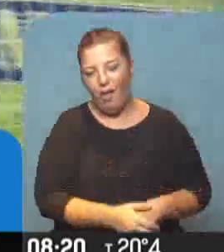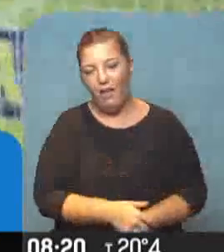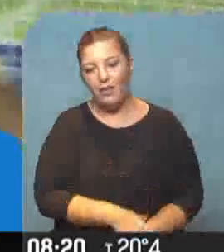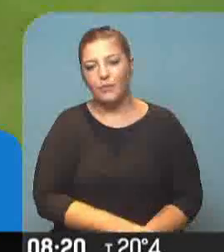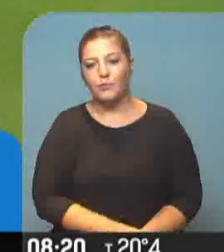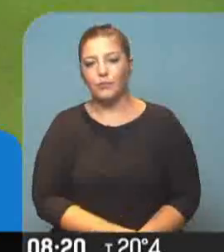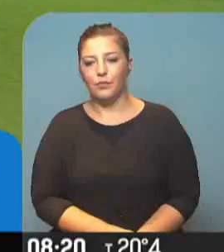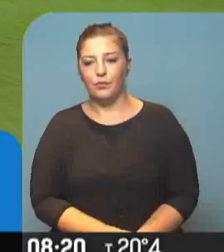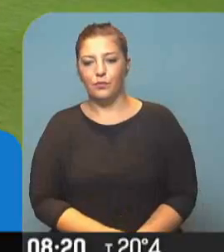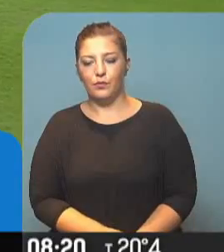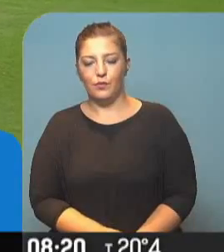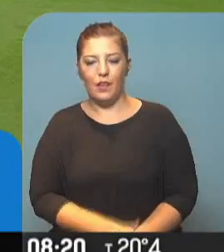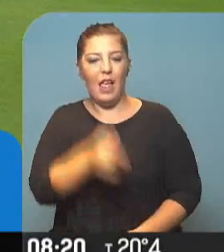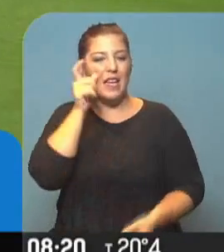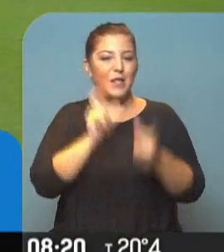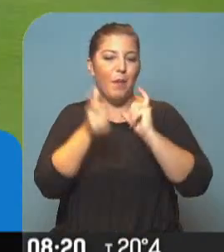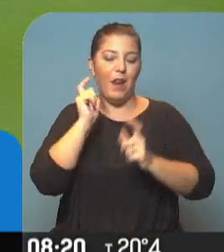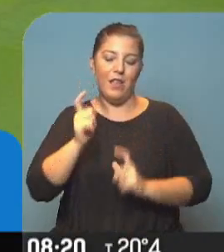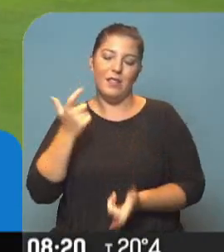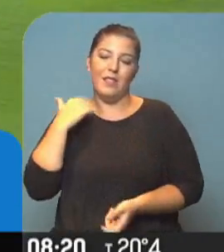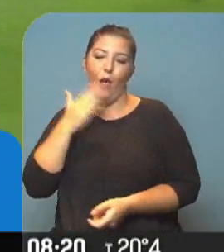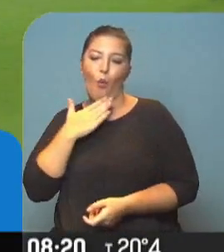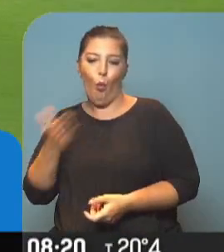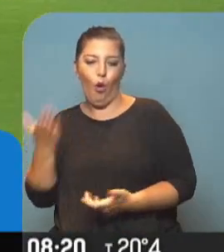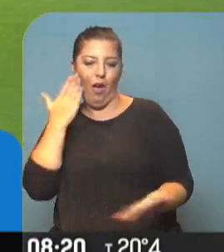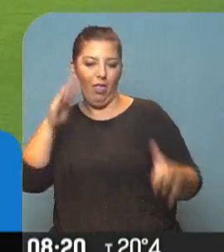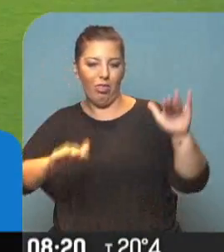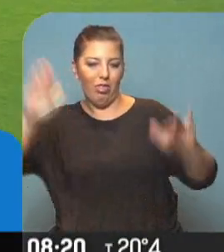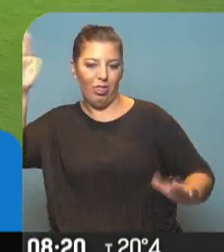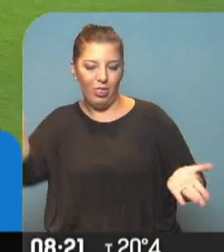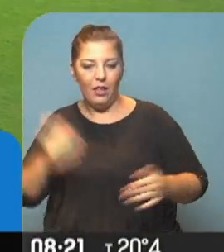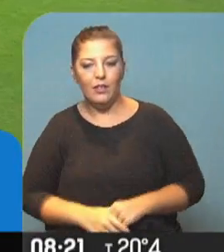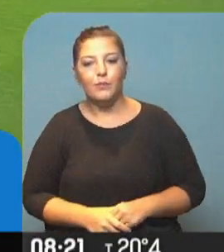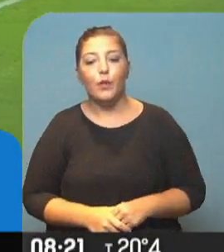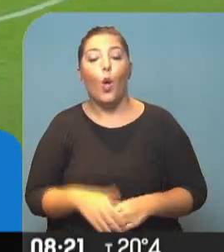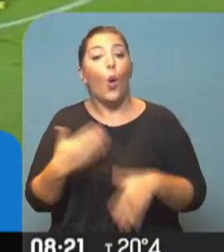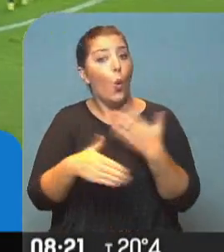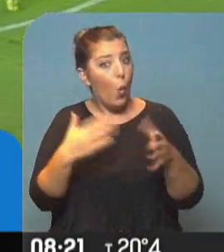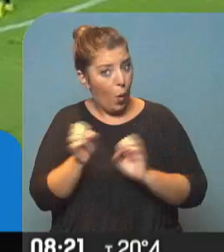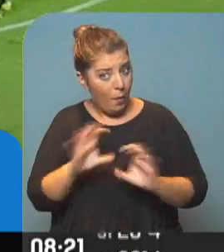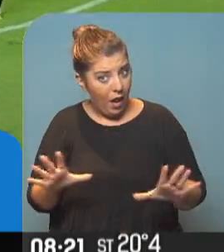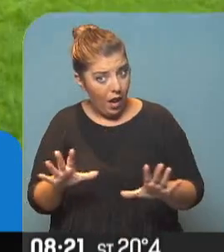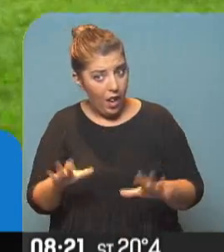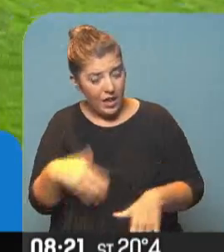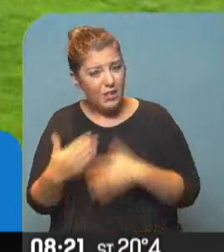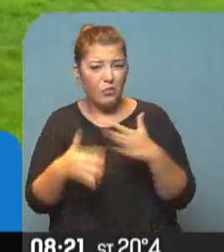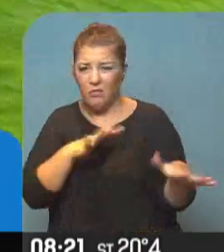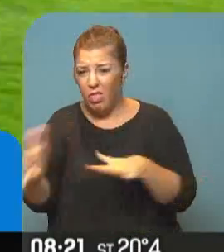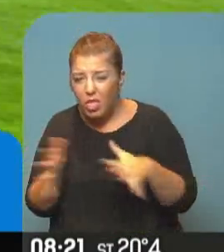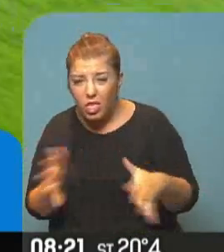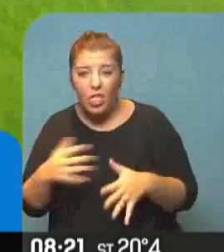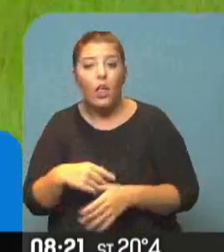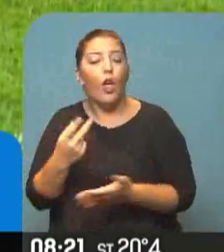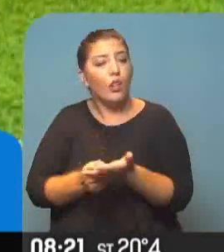con la experiencia de un Boca que administró el resultado, que jugó mal, que no juega bien, que es